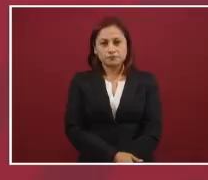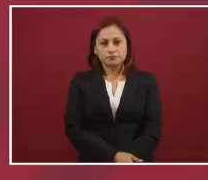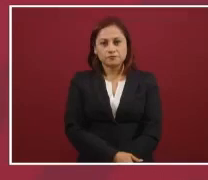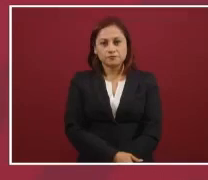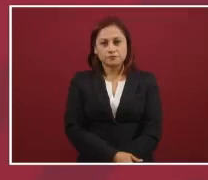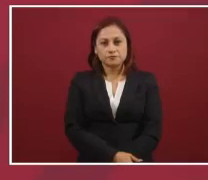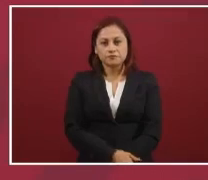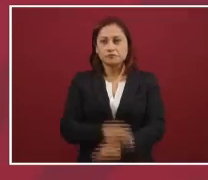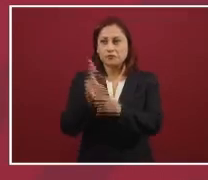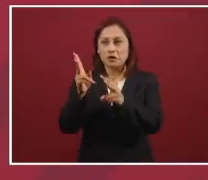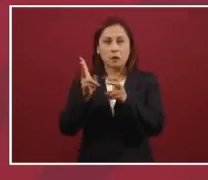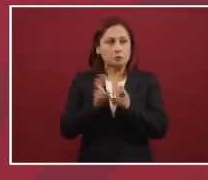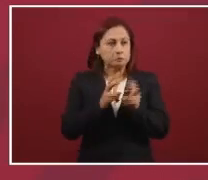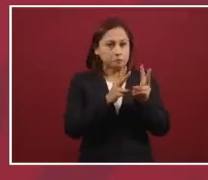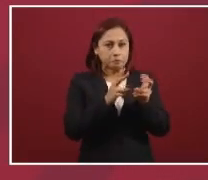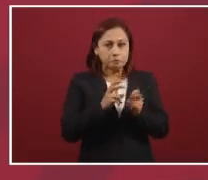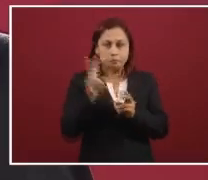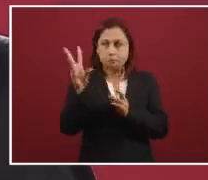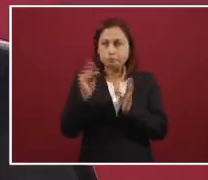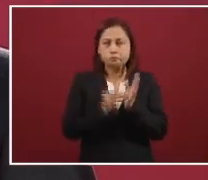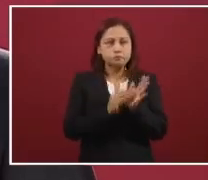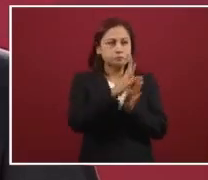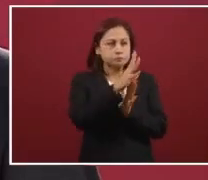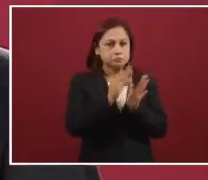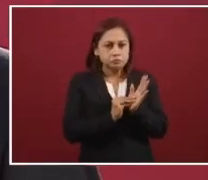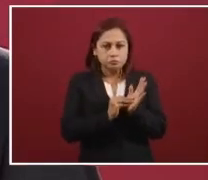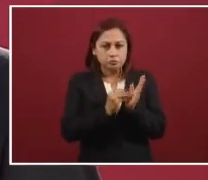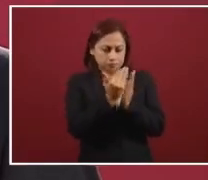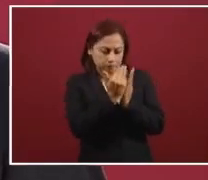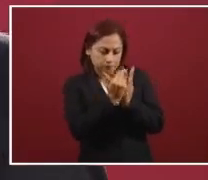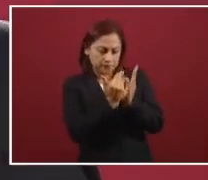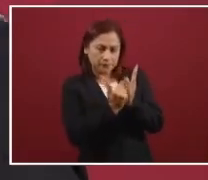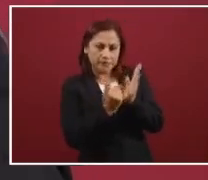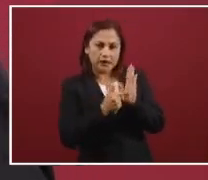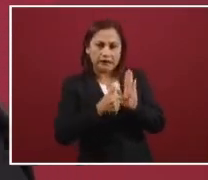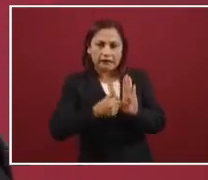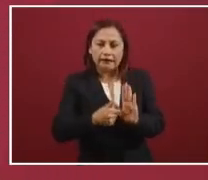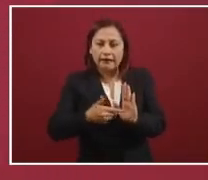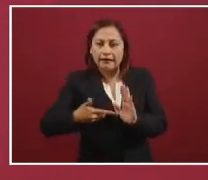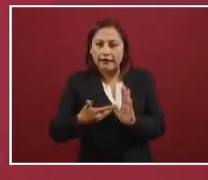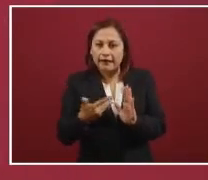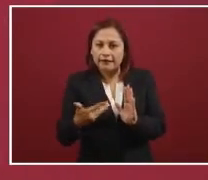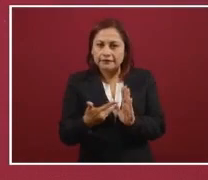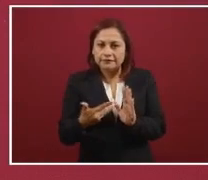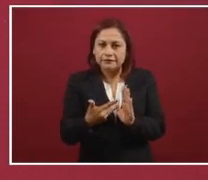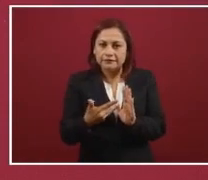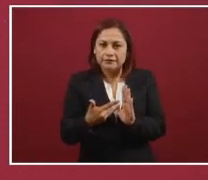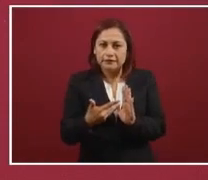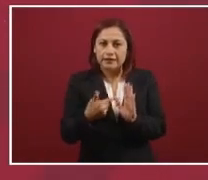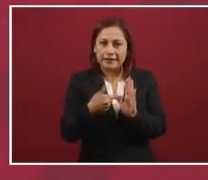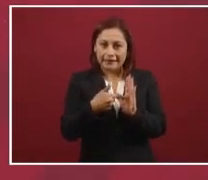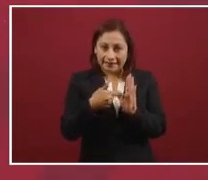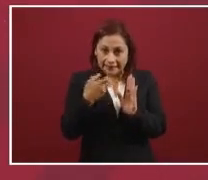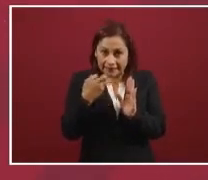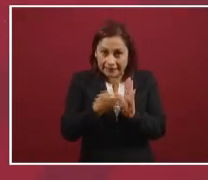lo que se aplicaba, esa era la agenda, estaba en la agenda